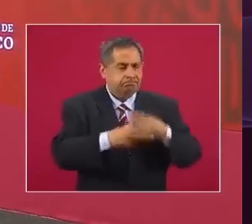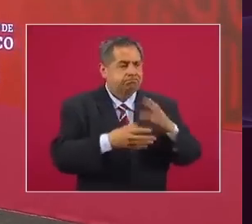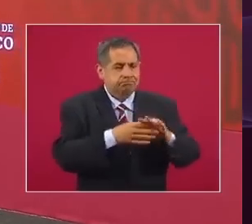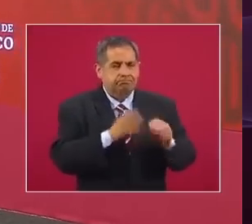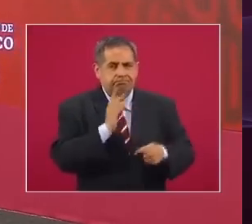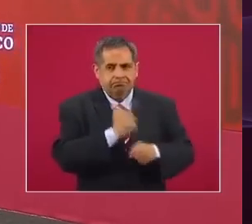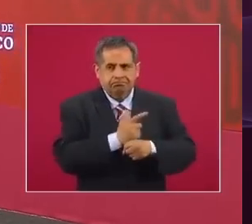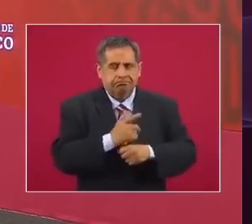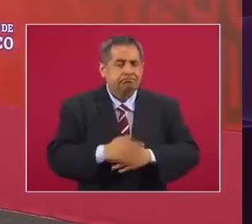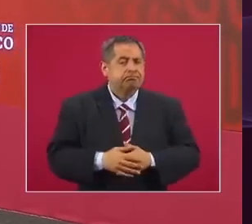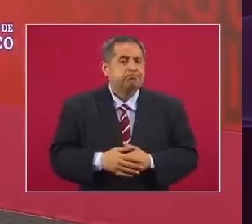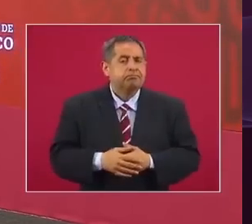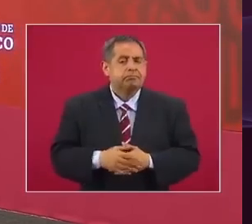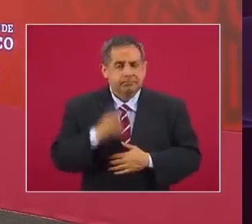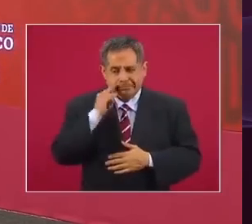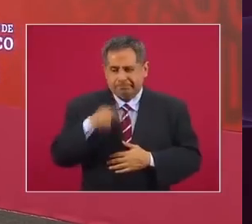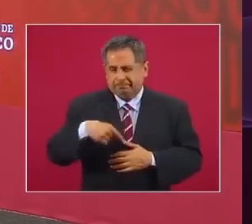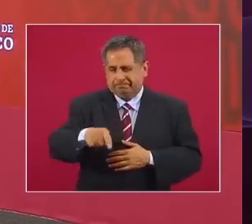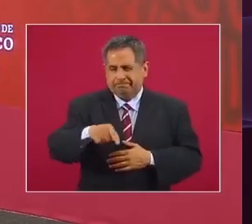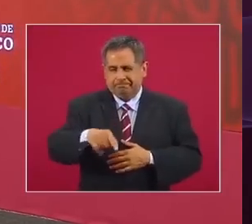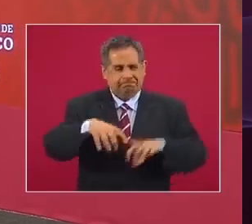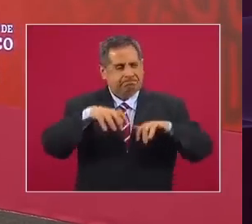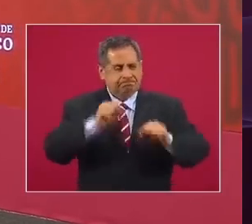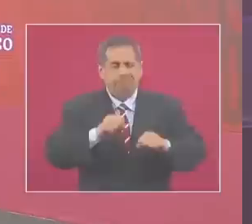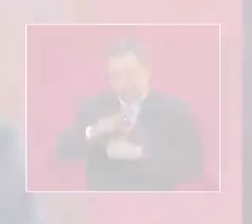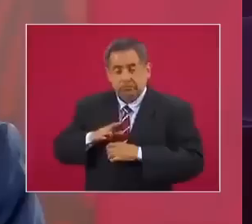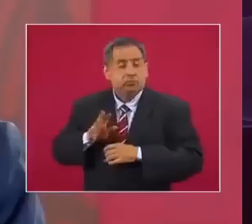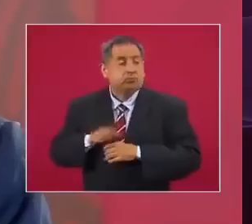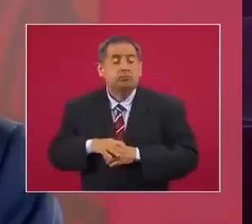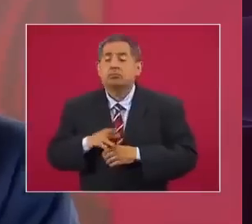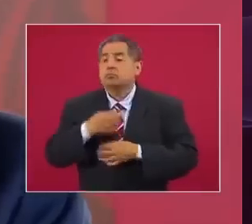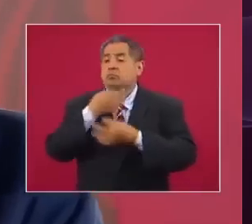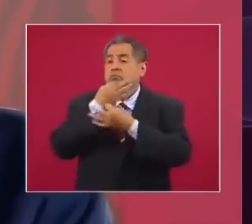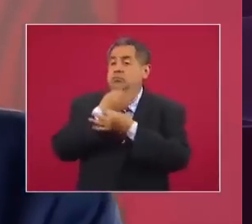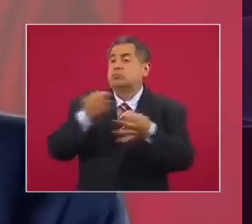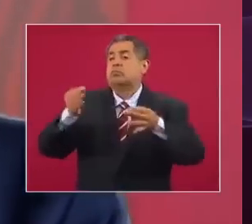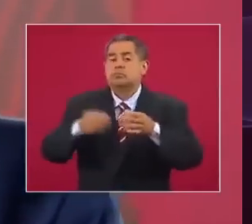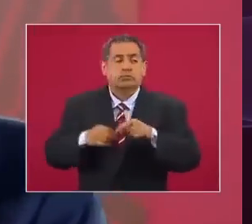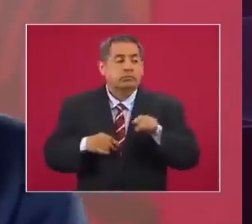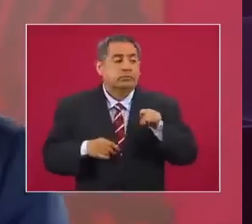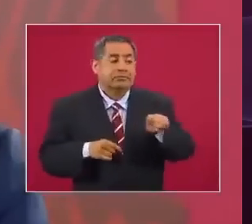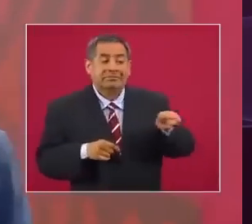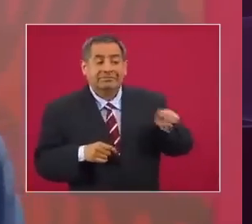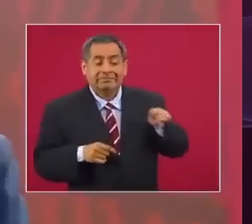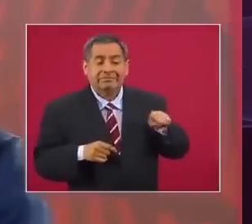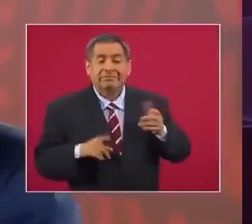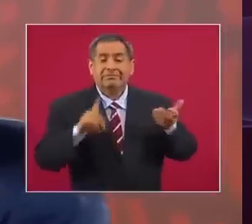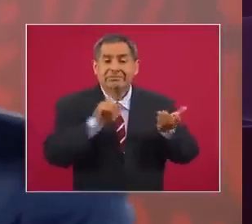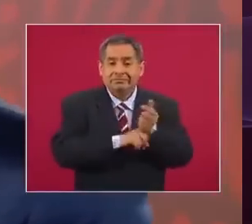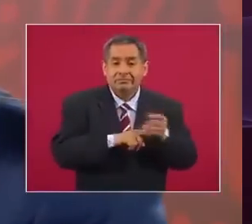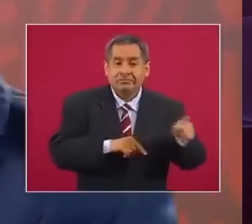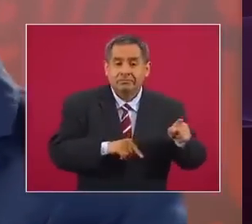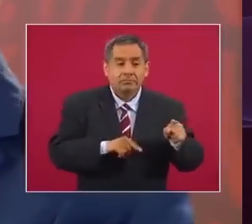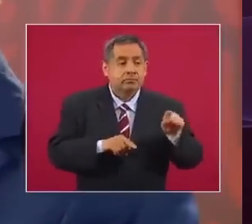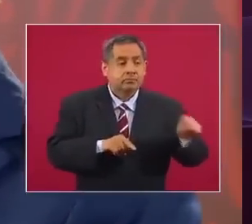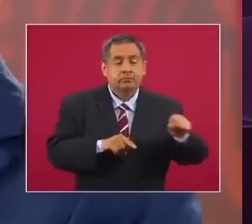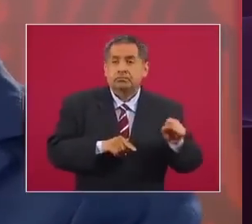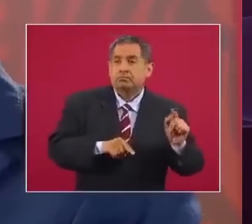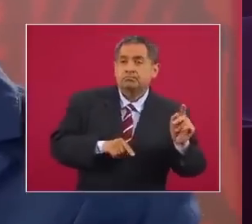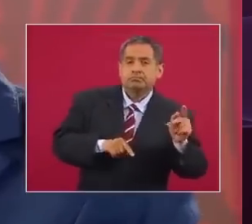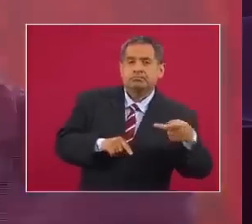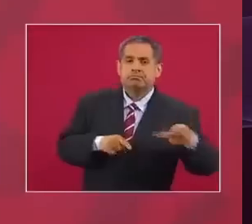ya pronto vamos a tener resultados. Hay indicios de que nos andan